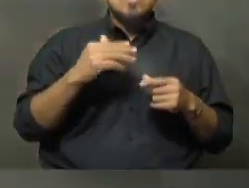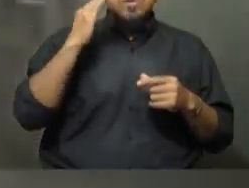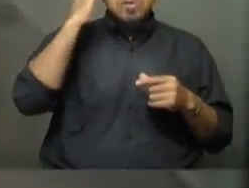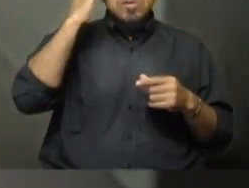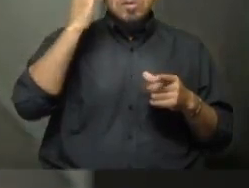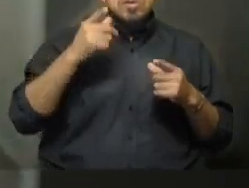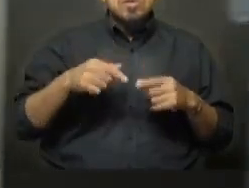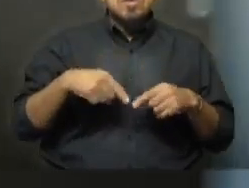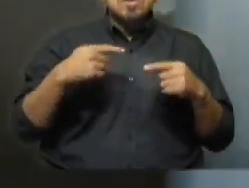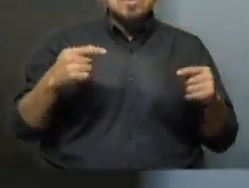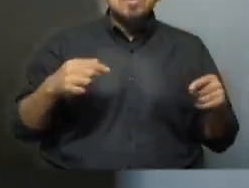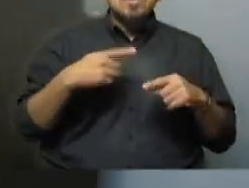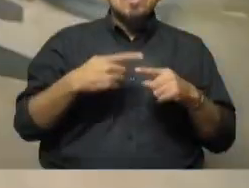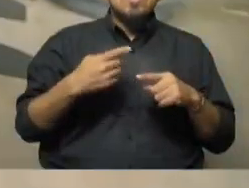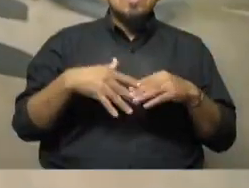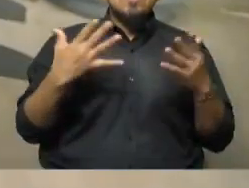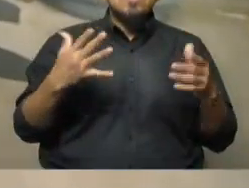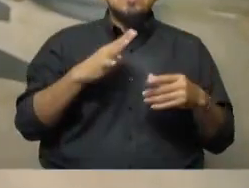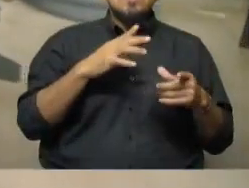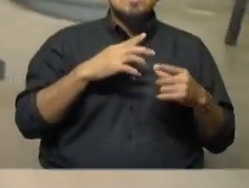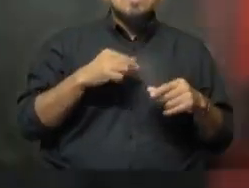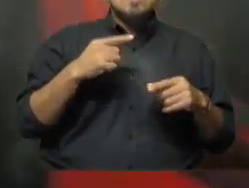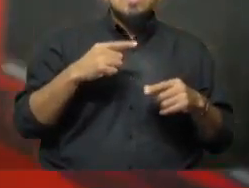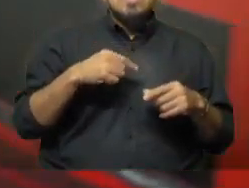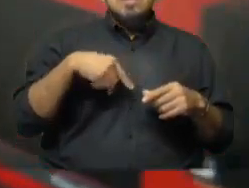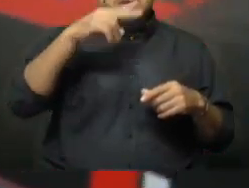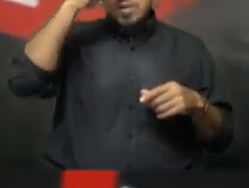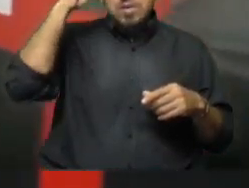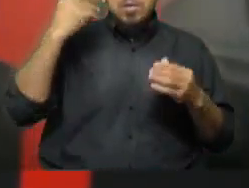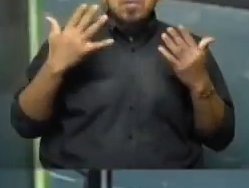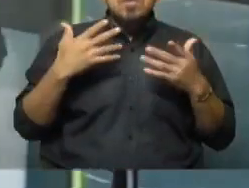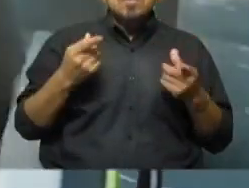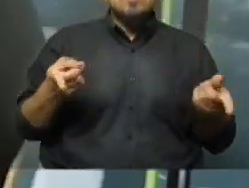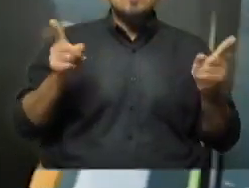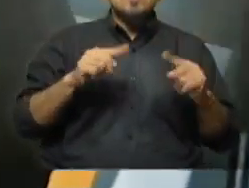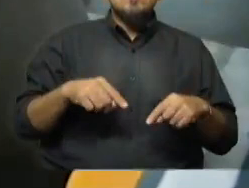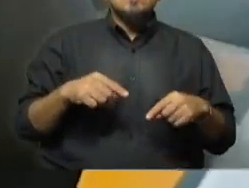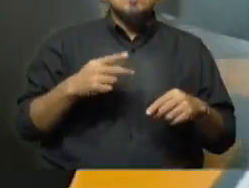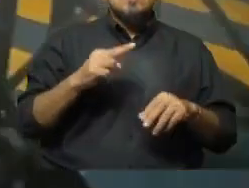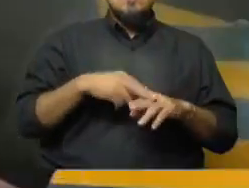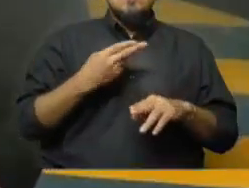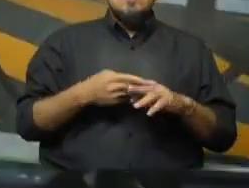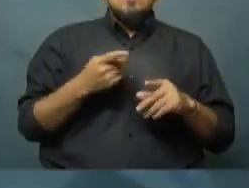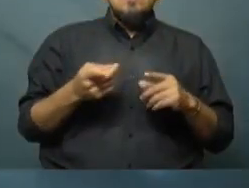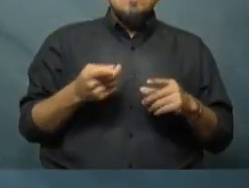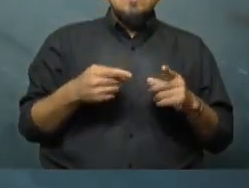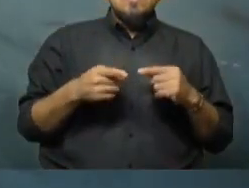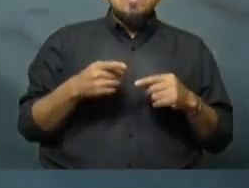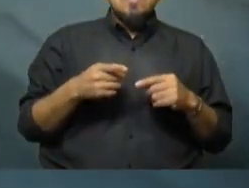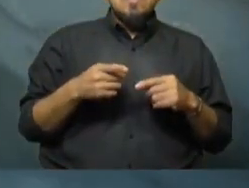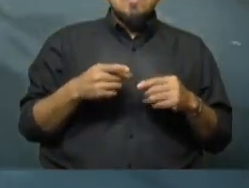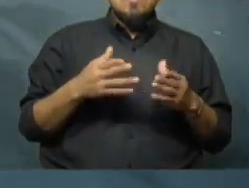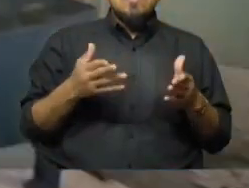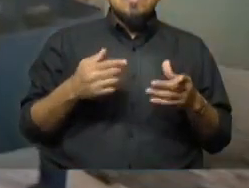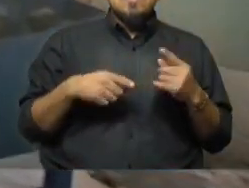programaciones de los festivales que suelen suceder en verano y vuelve, se repite una vez más esta falta, esta escasez